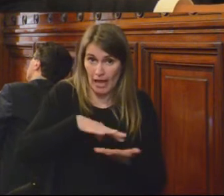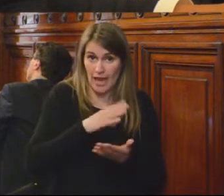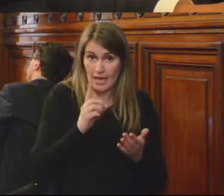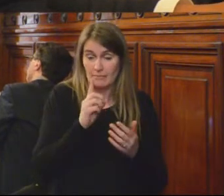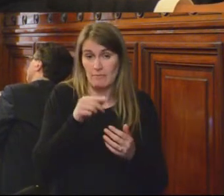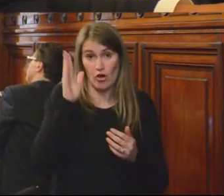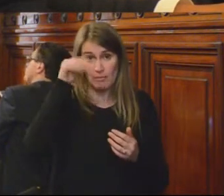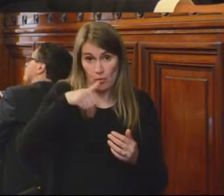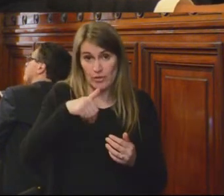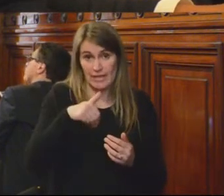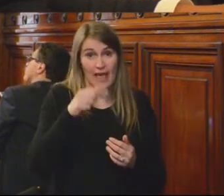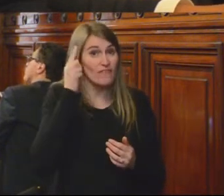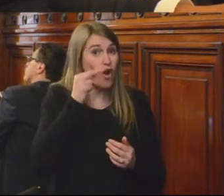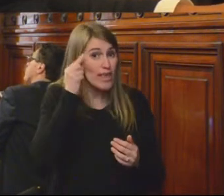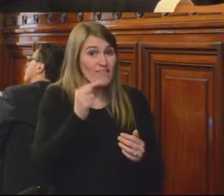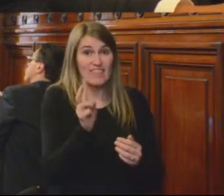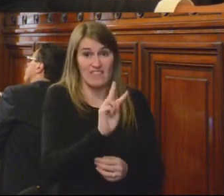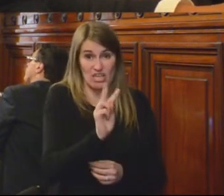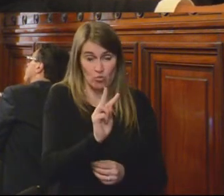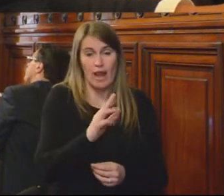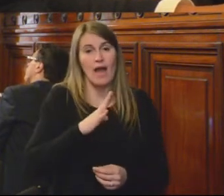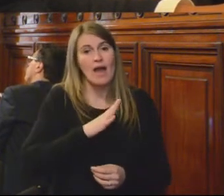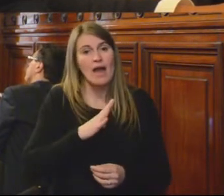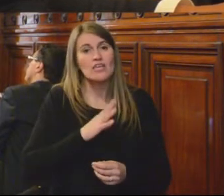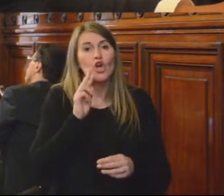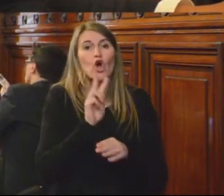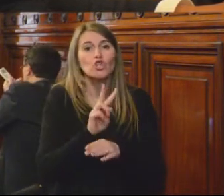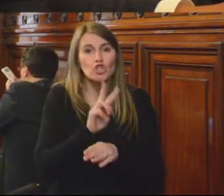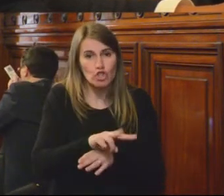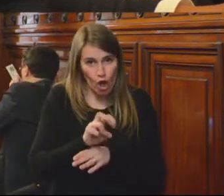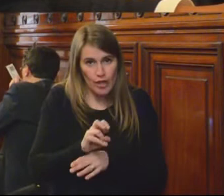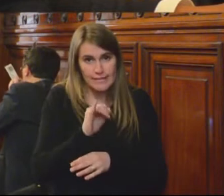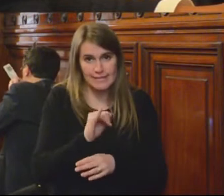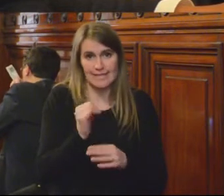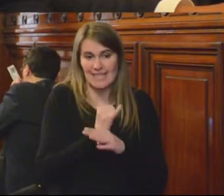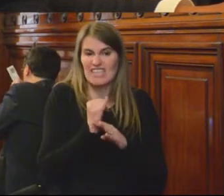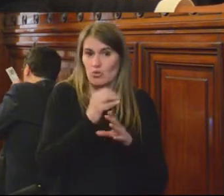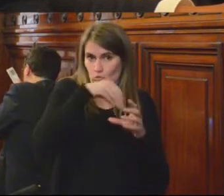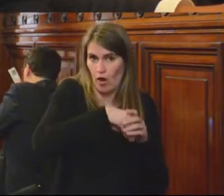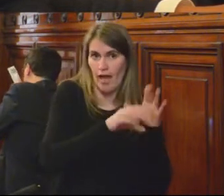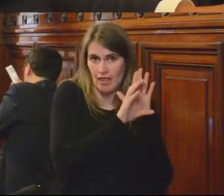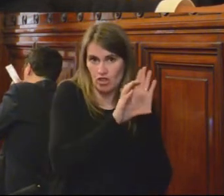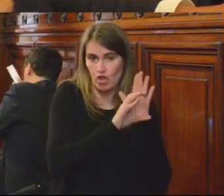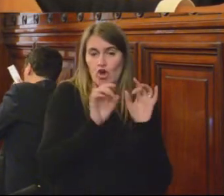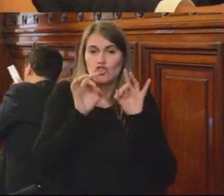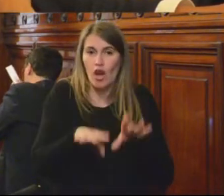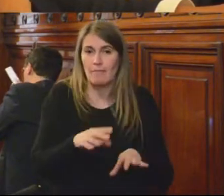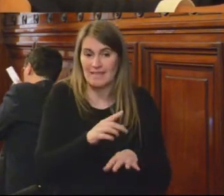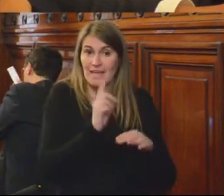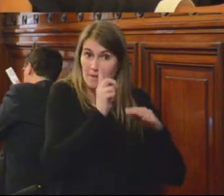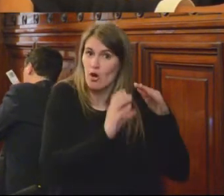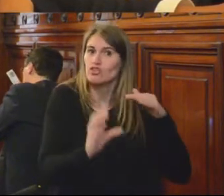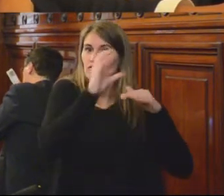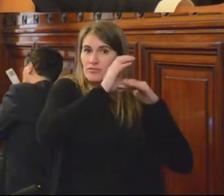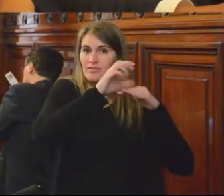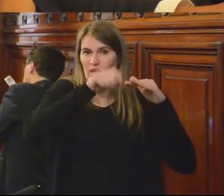Bolivariana de Venezuela establece mecanismos de control institucional que solo pueden ser ejercidos por nuestro máximo tribunal,